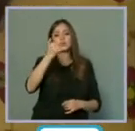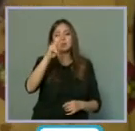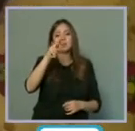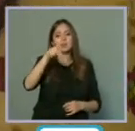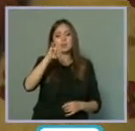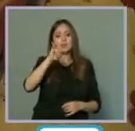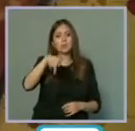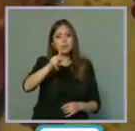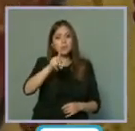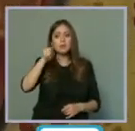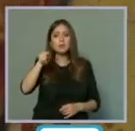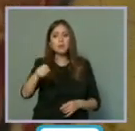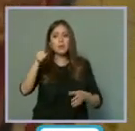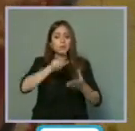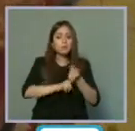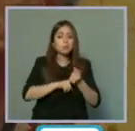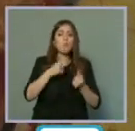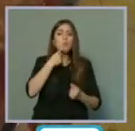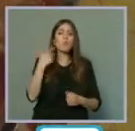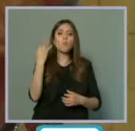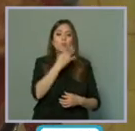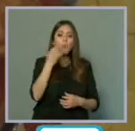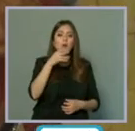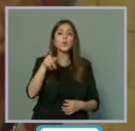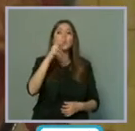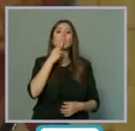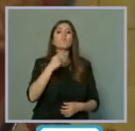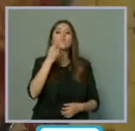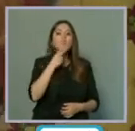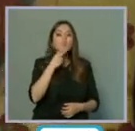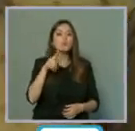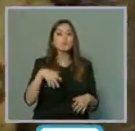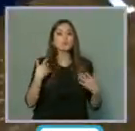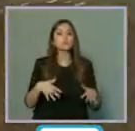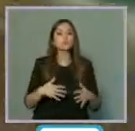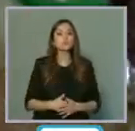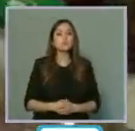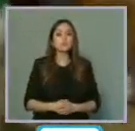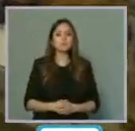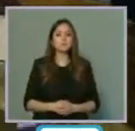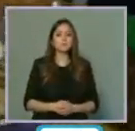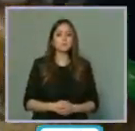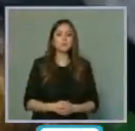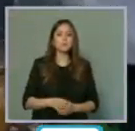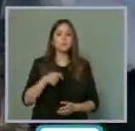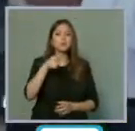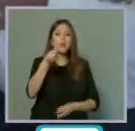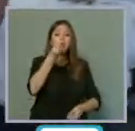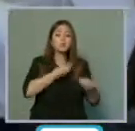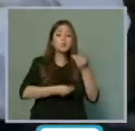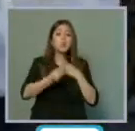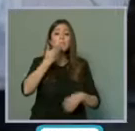requesón? Sí, sí. Sí, es dulce. Está muy rico. Ay, ese es ya Y después. muy bueno para salud